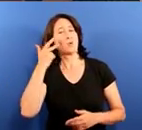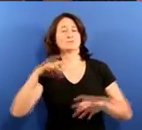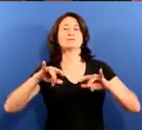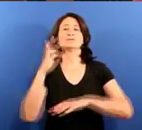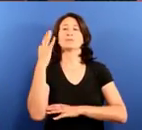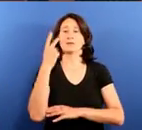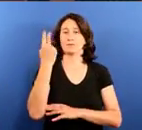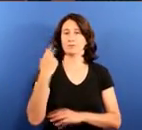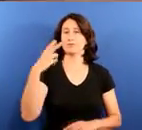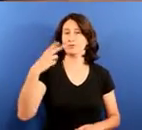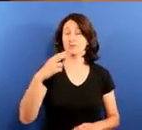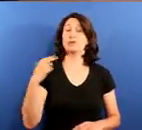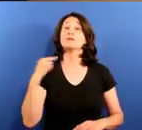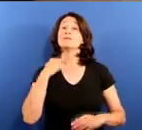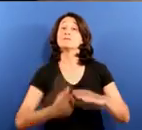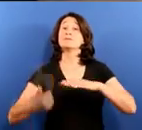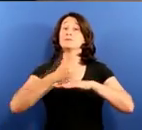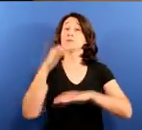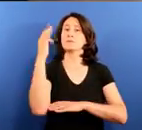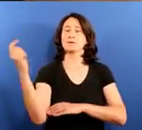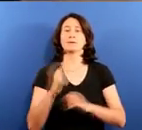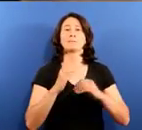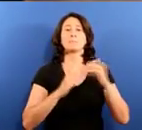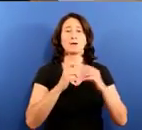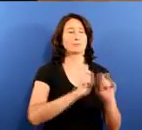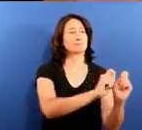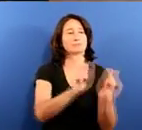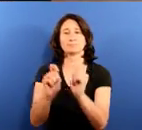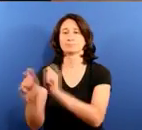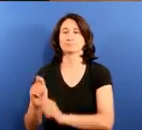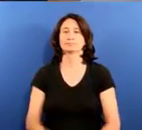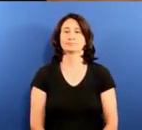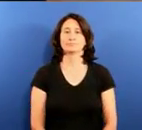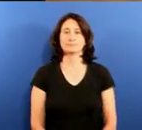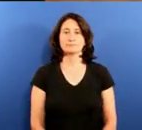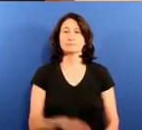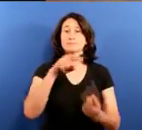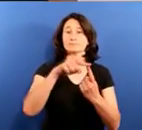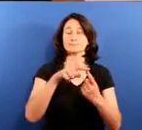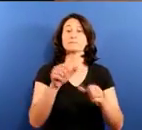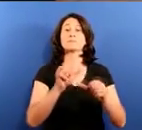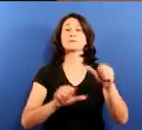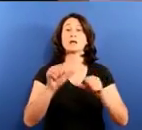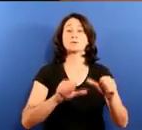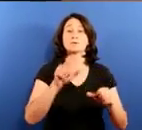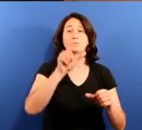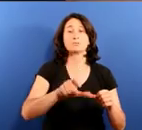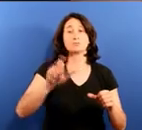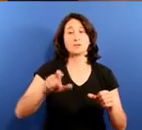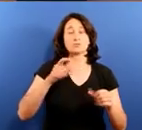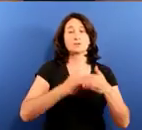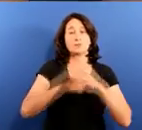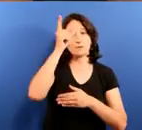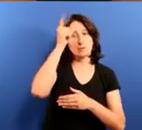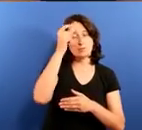y Biología Molecular de la UPV-EHU, Félix Goñi-Urzelay, y a las víctimas civiles de los bombardeos de la guerra, las